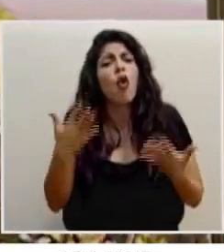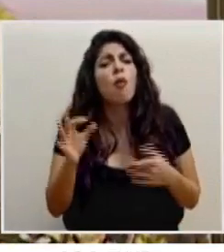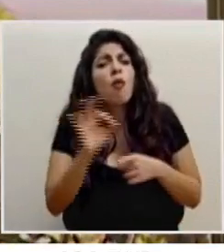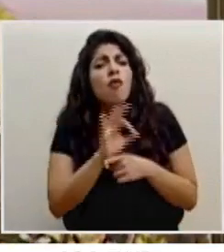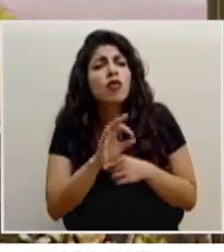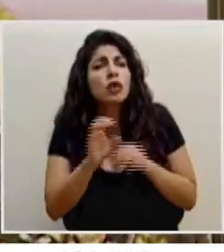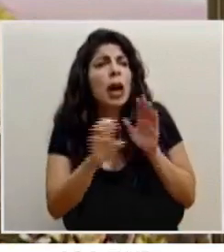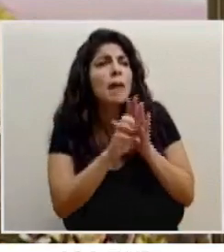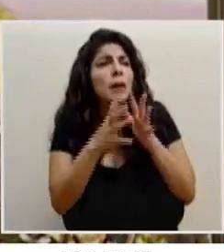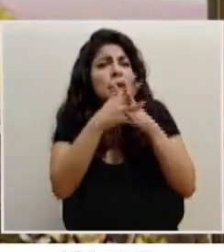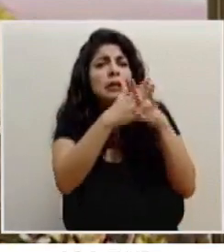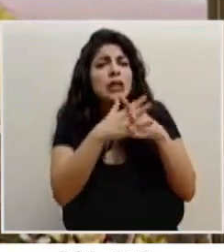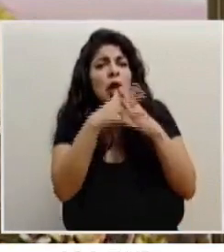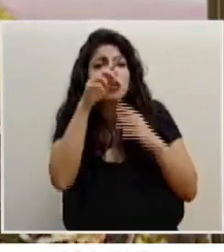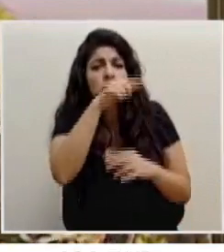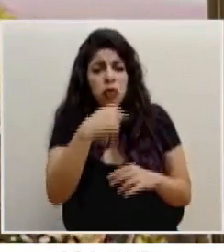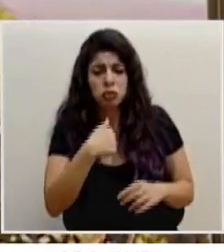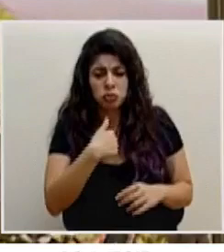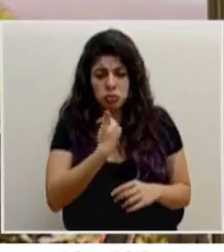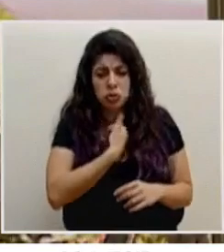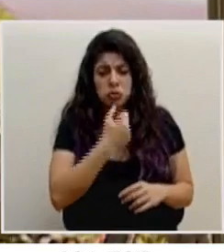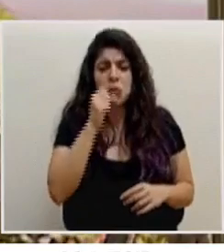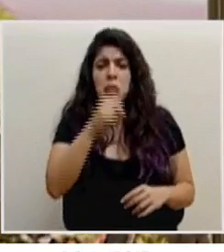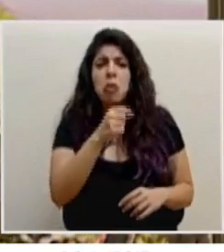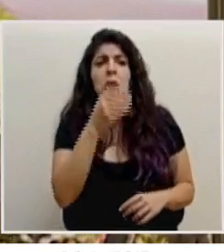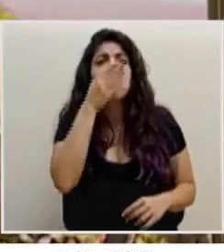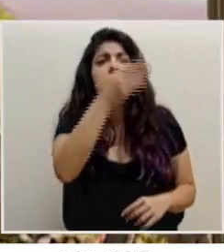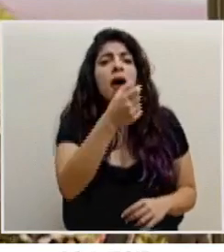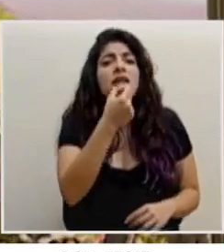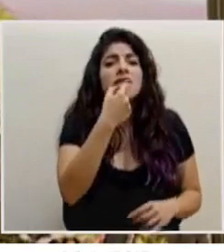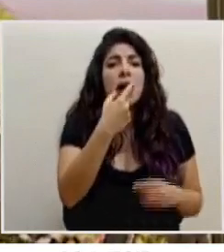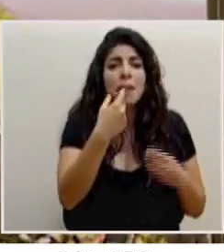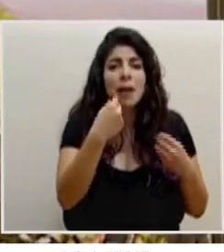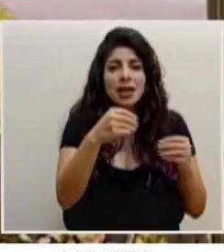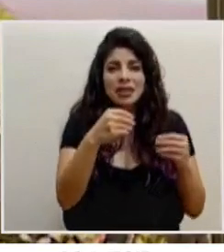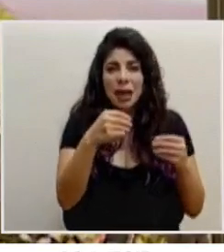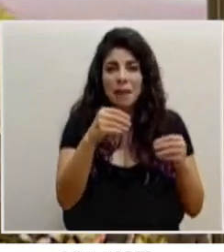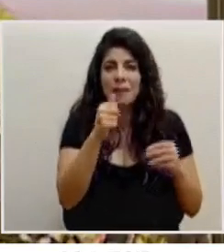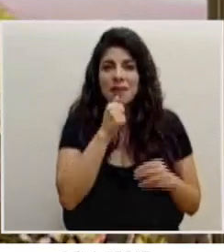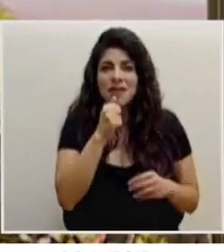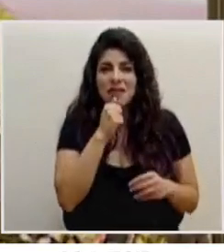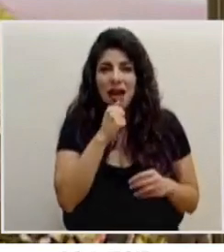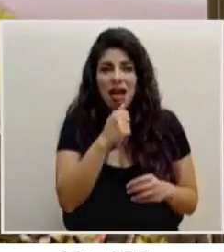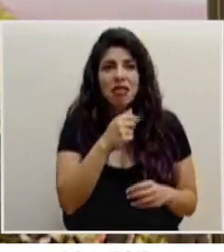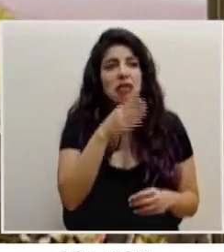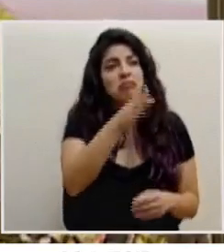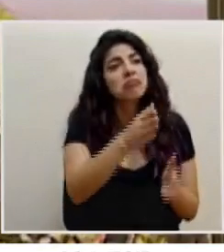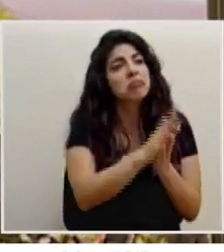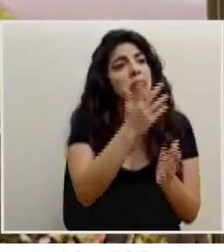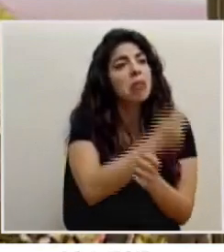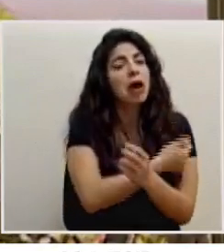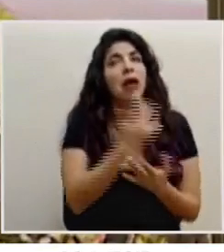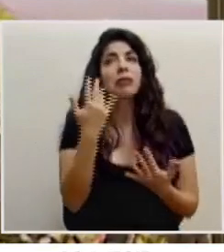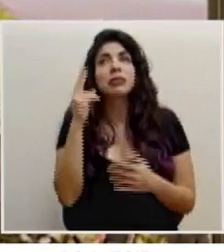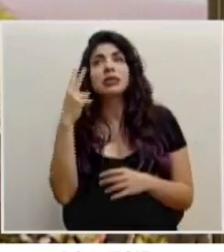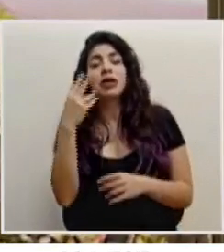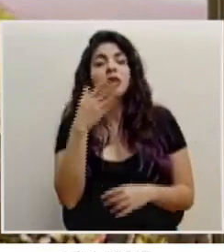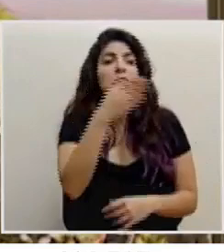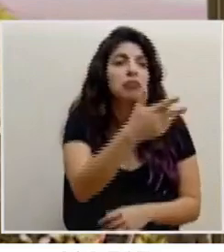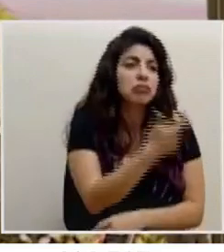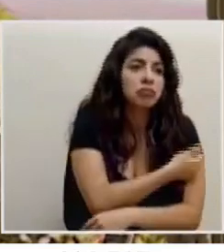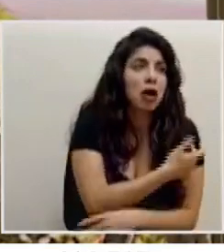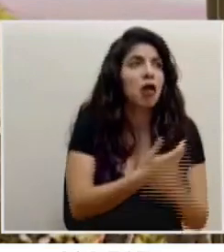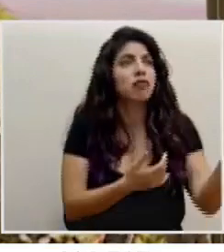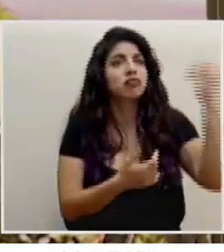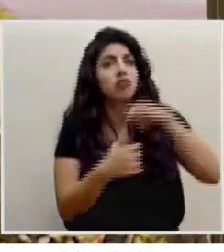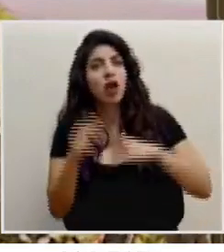como Estados Unidos, donde uno sí puede ir a vacunarse en una farmacia privada y se inmuniza y espera la segunda dosis y se regresa, por ejemplo, a Costa